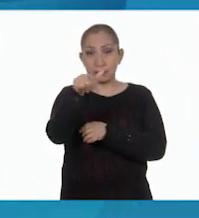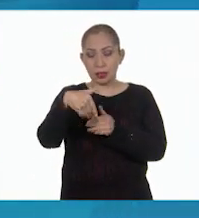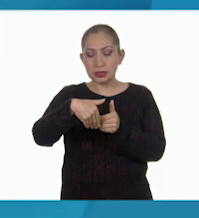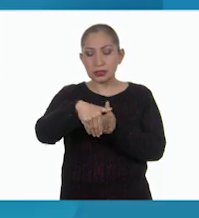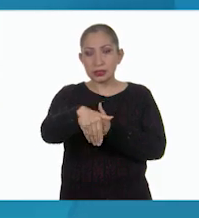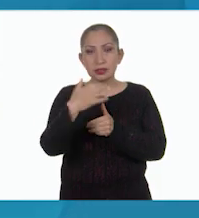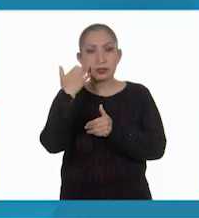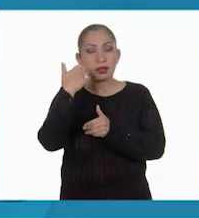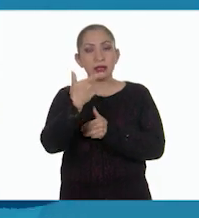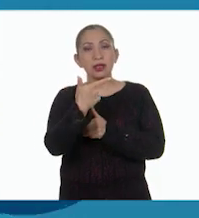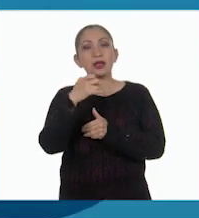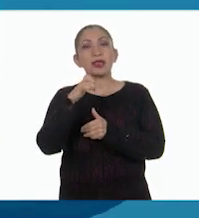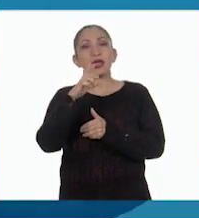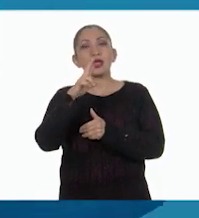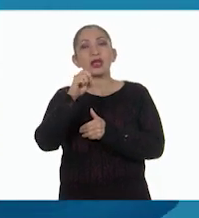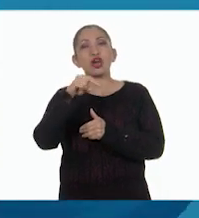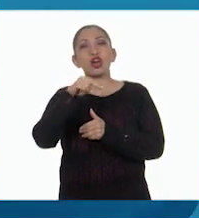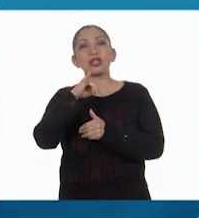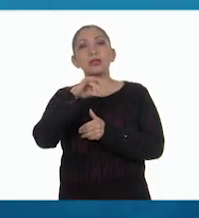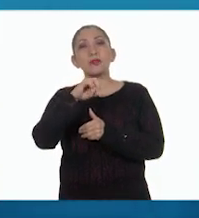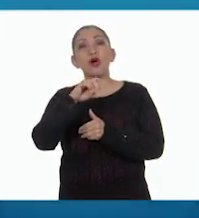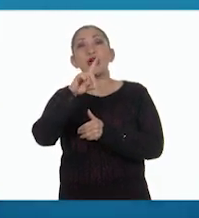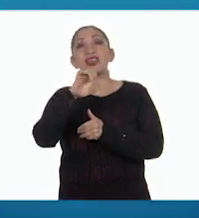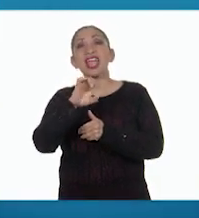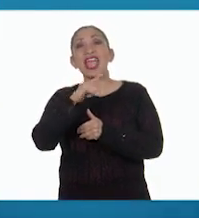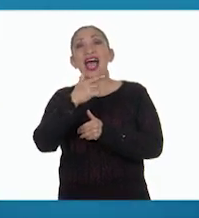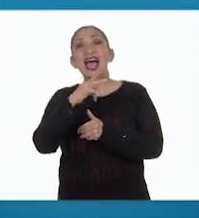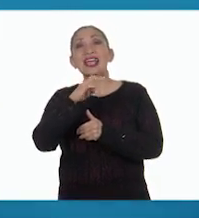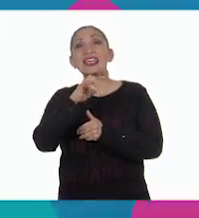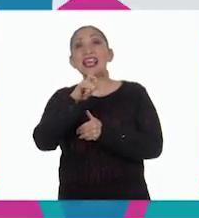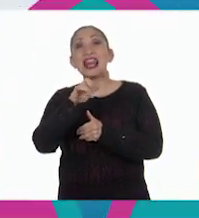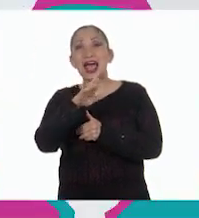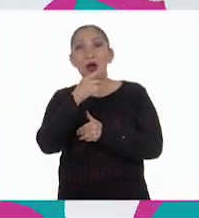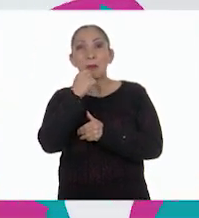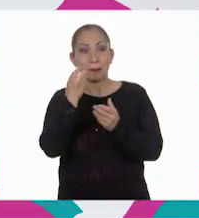después, Jerónimo de Aguilar, mi compañero de naufragio.